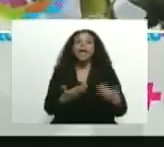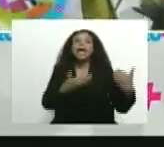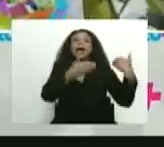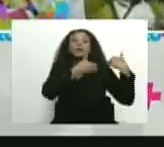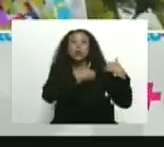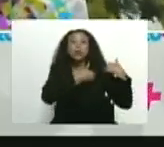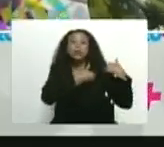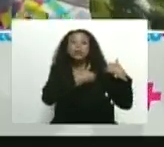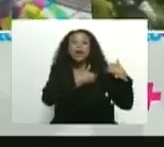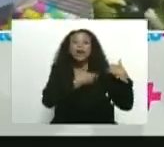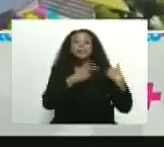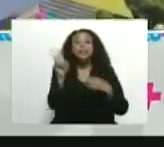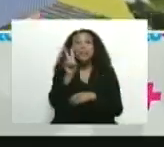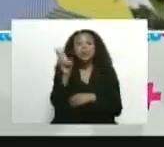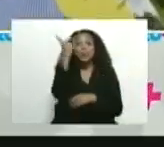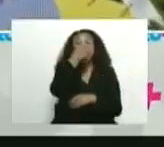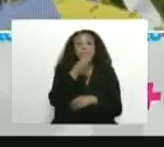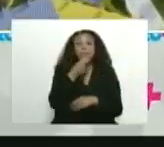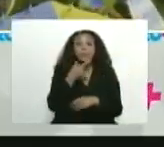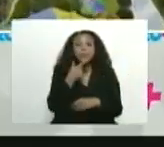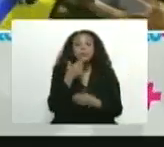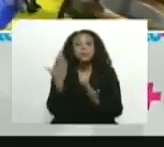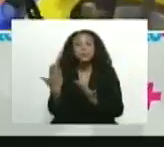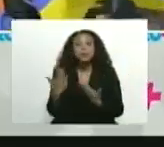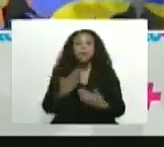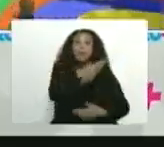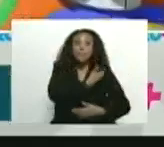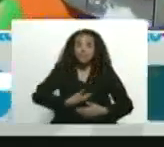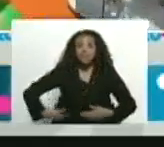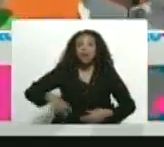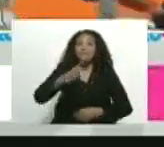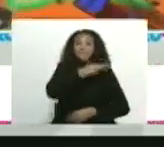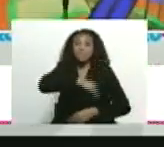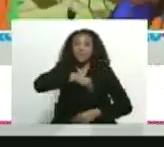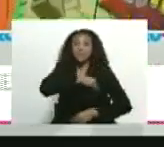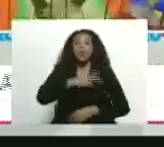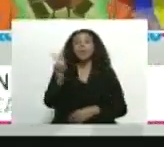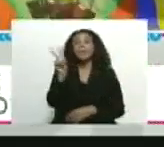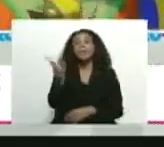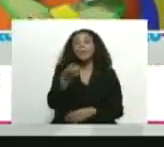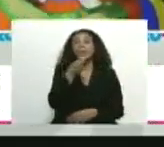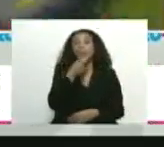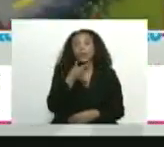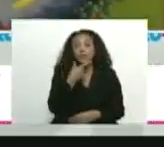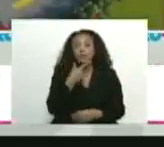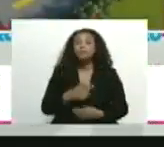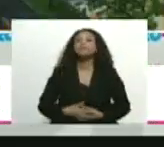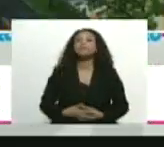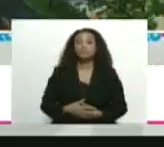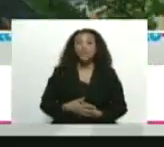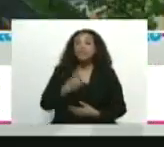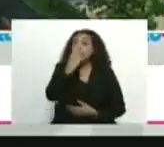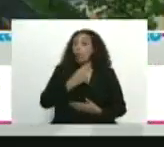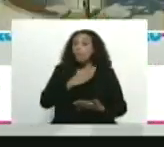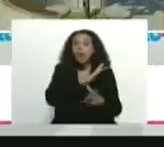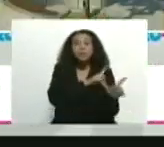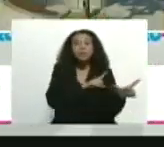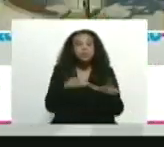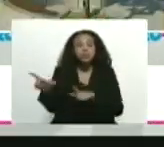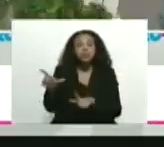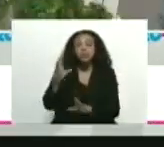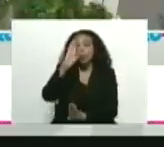encargada y jefa de la construcción de este parque como presidenta de la misión Venezuela Bella, que se cumpla el plan,